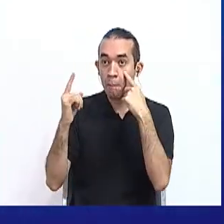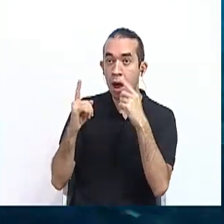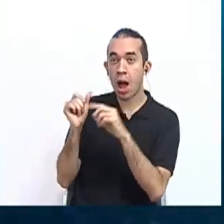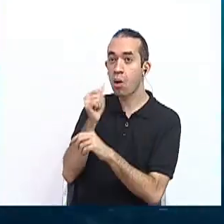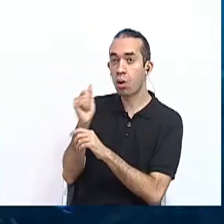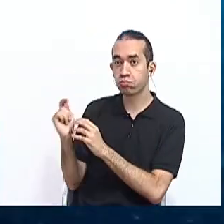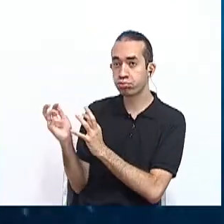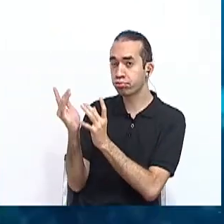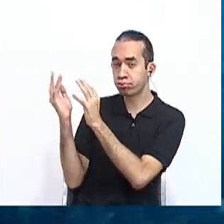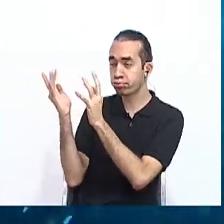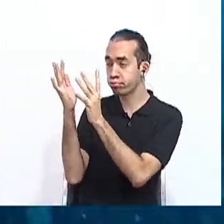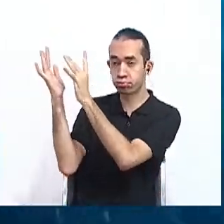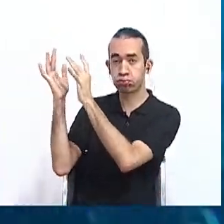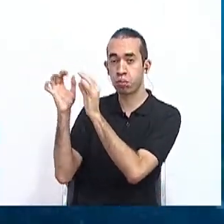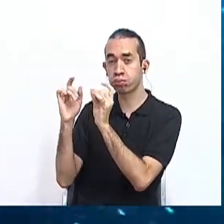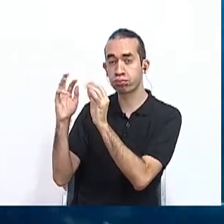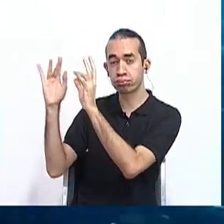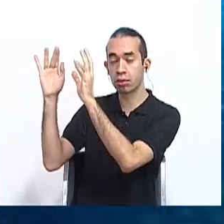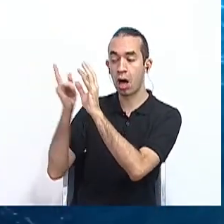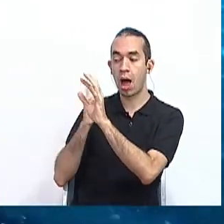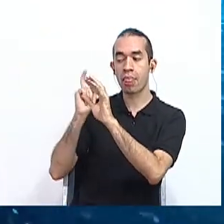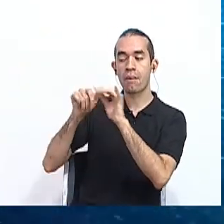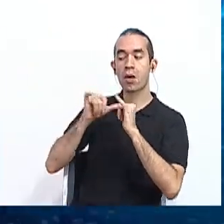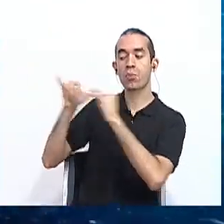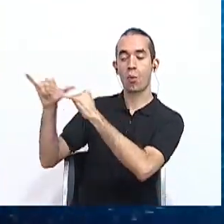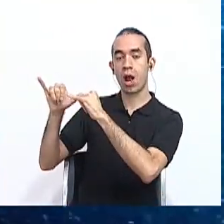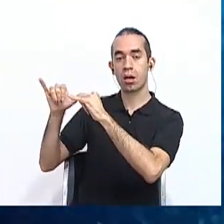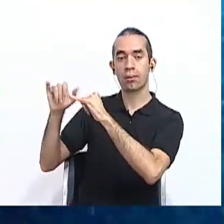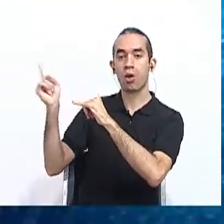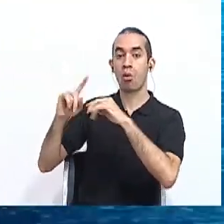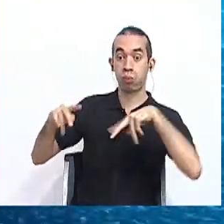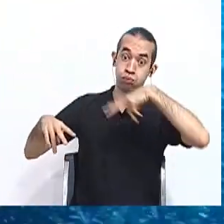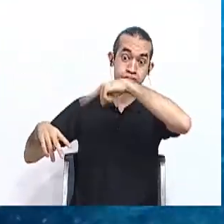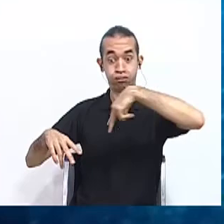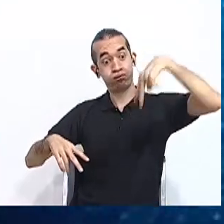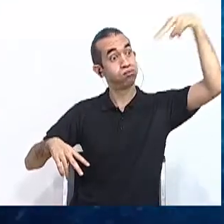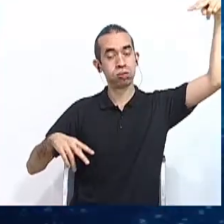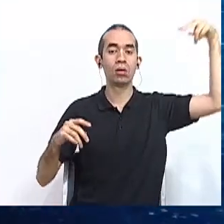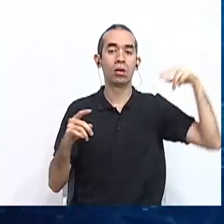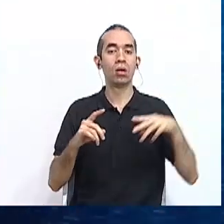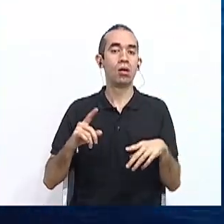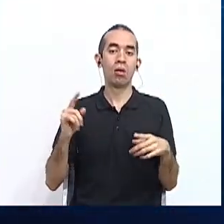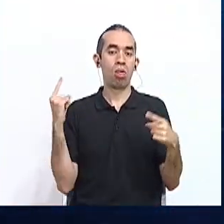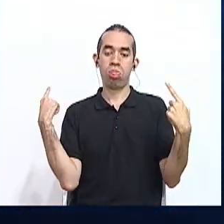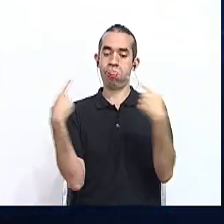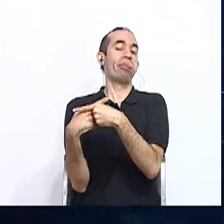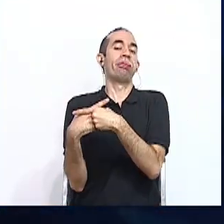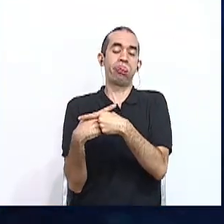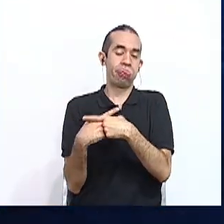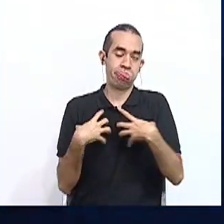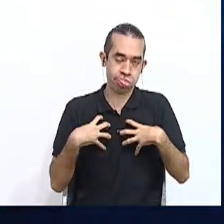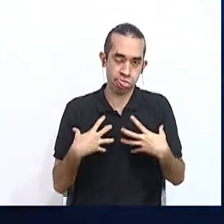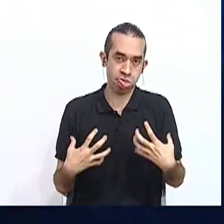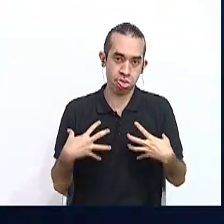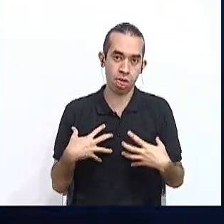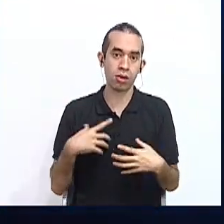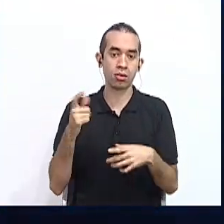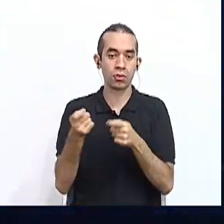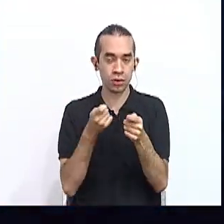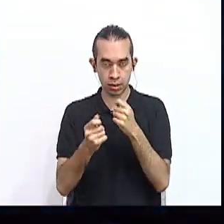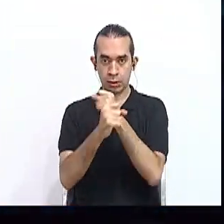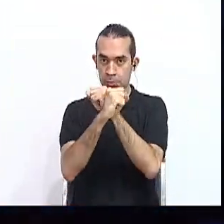ejemplo, para así hacer un ascenso controlado y adecuado,